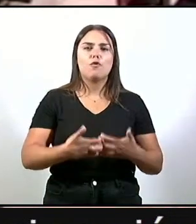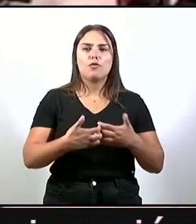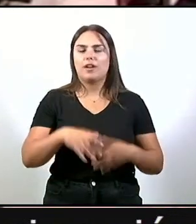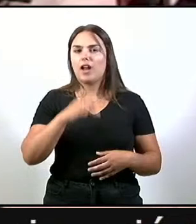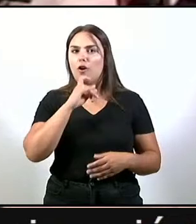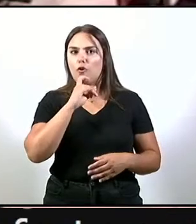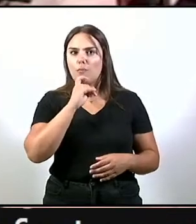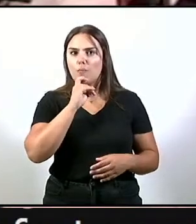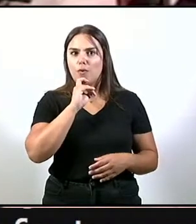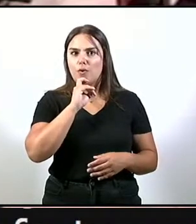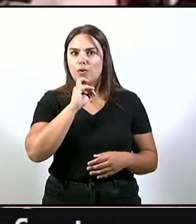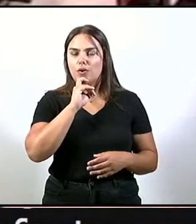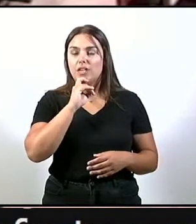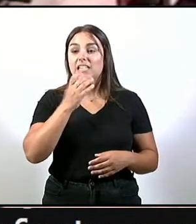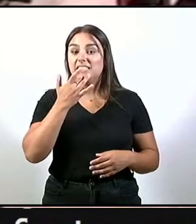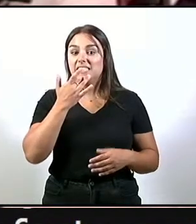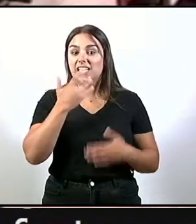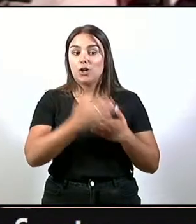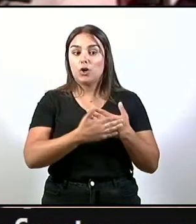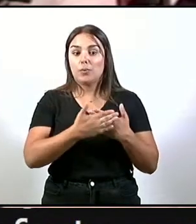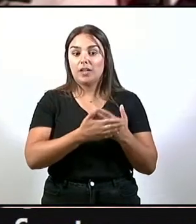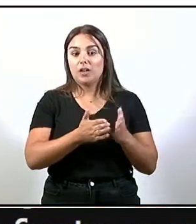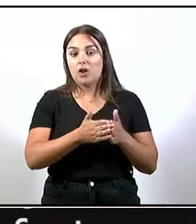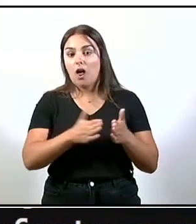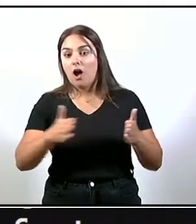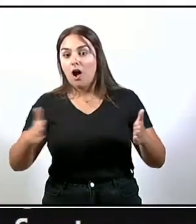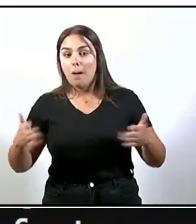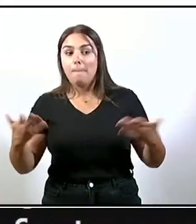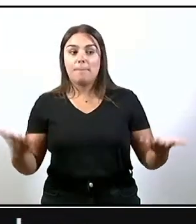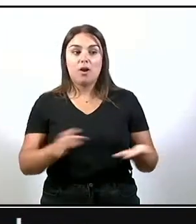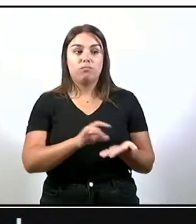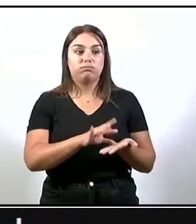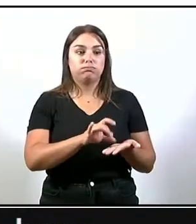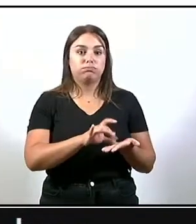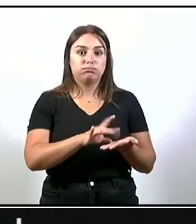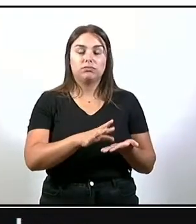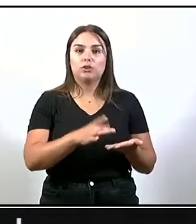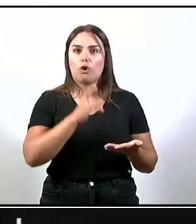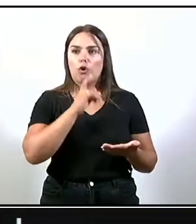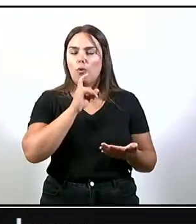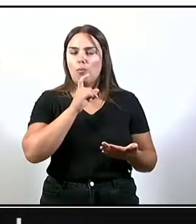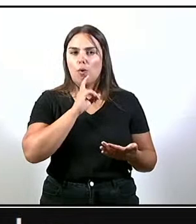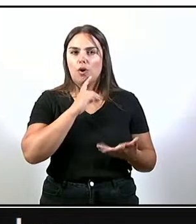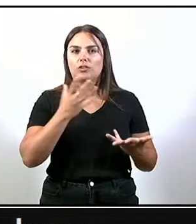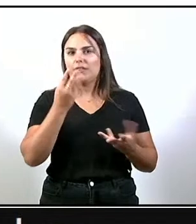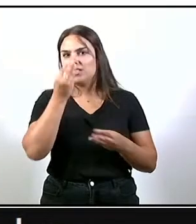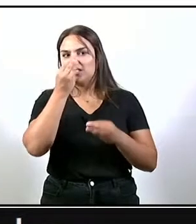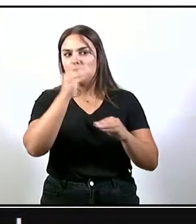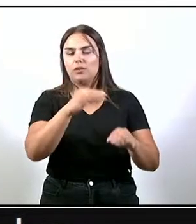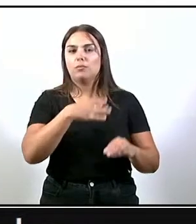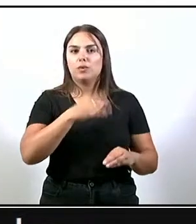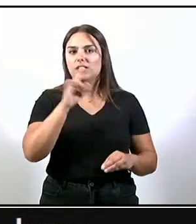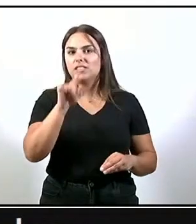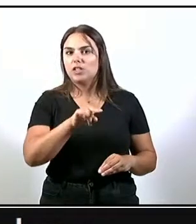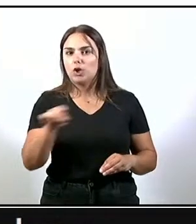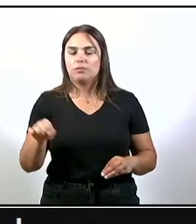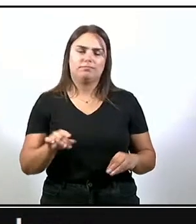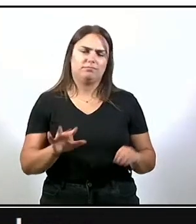en un partido y hay 3 expulsados? Sí, ¿se pueden sustituir dada la nueva situación o se funciona?